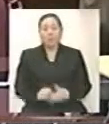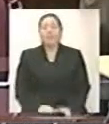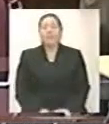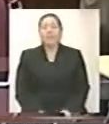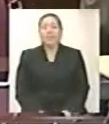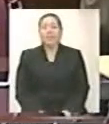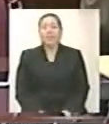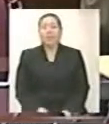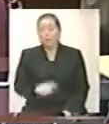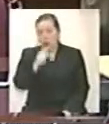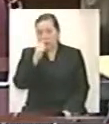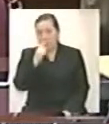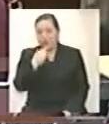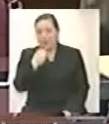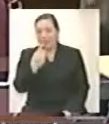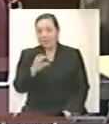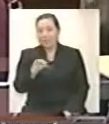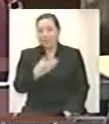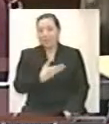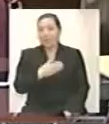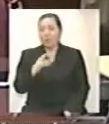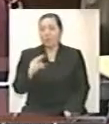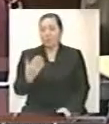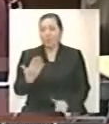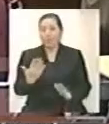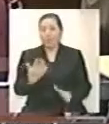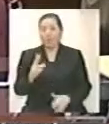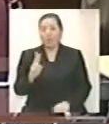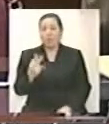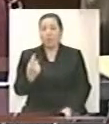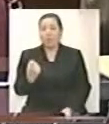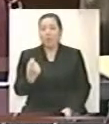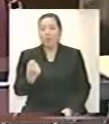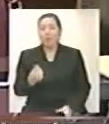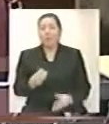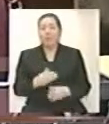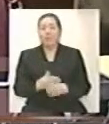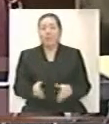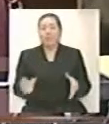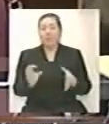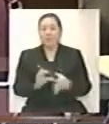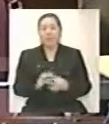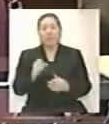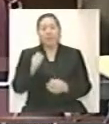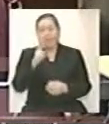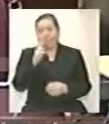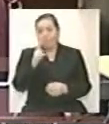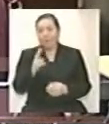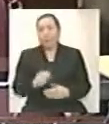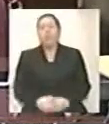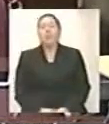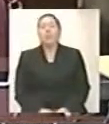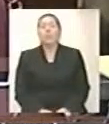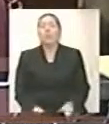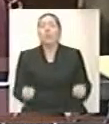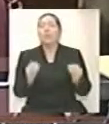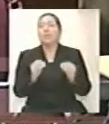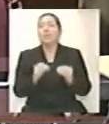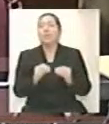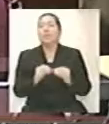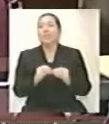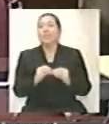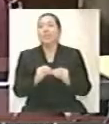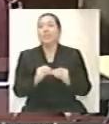candidato Alejandro Toledo es elegido presidente. 2010-2011, forma parte de la Alianza Gana Perú con el Partido Nacionalista e integra las